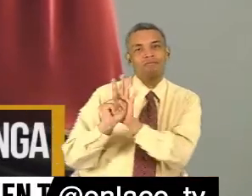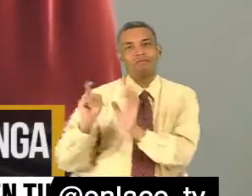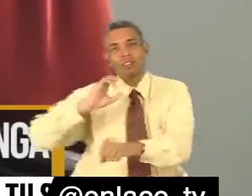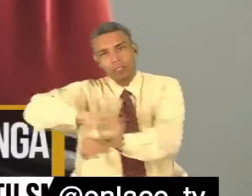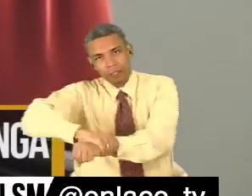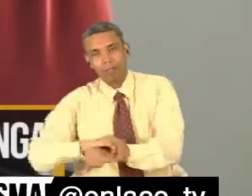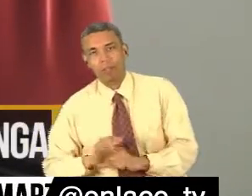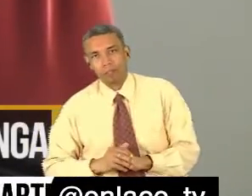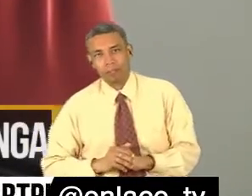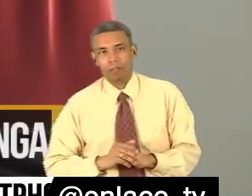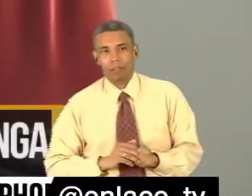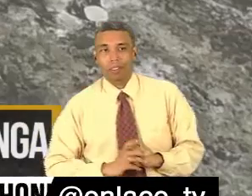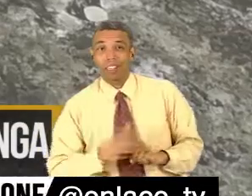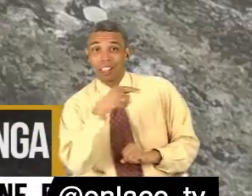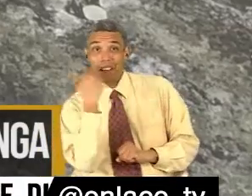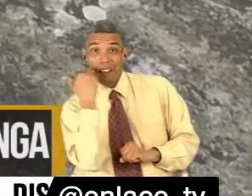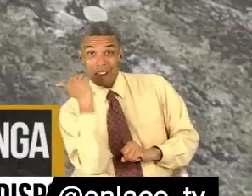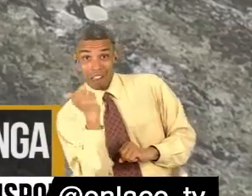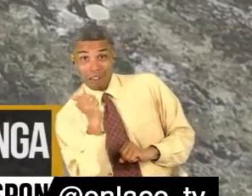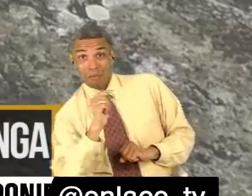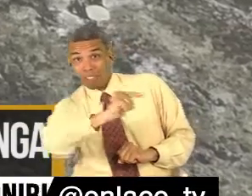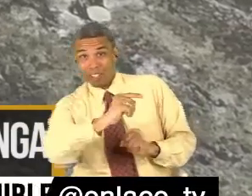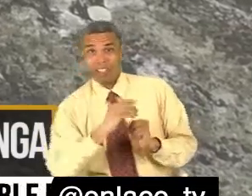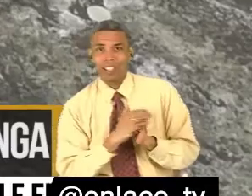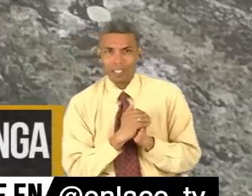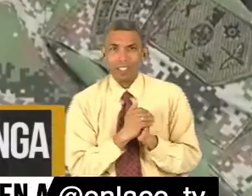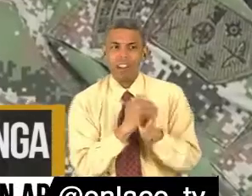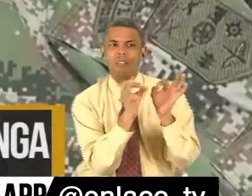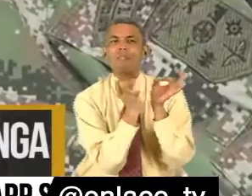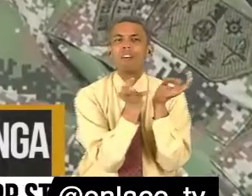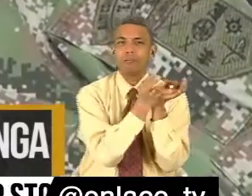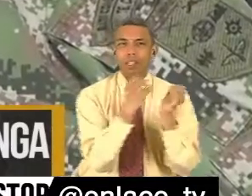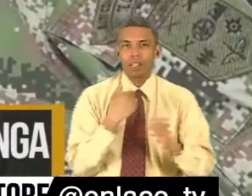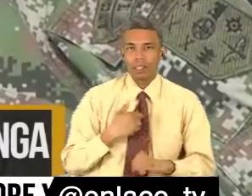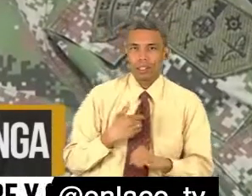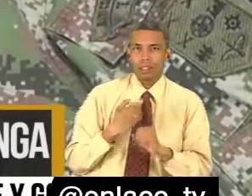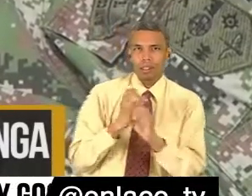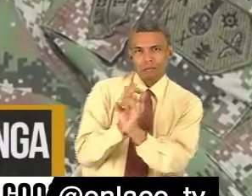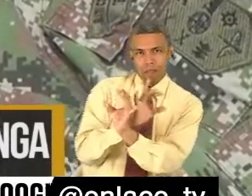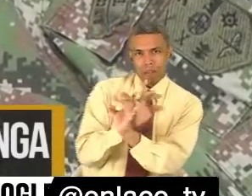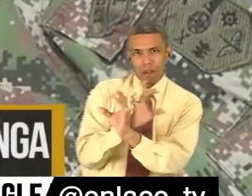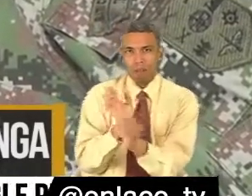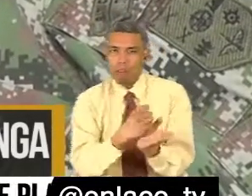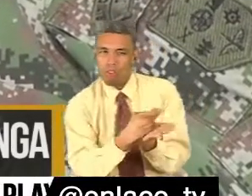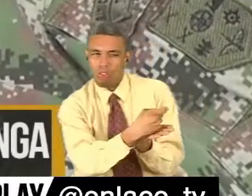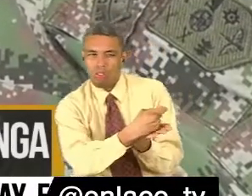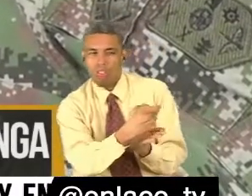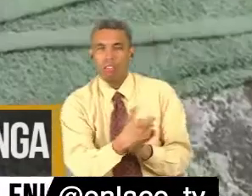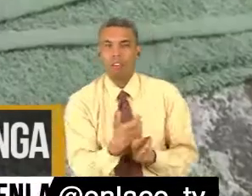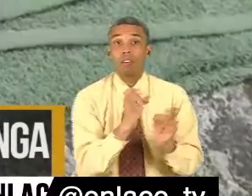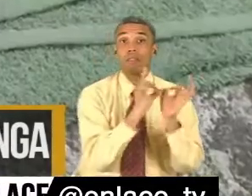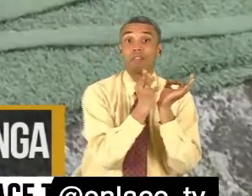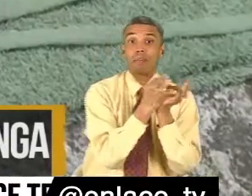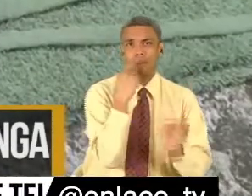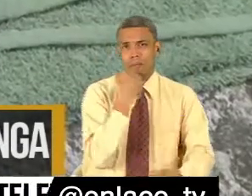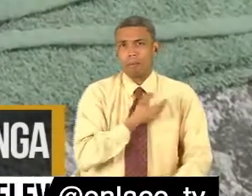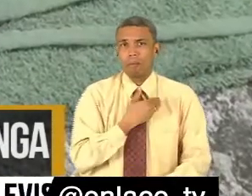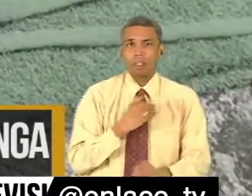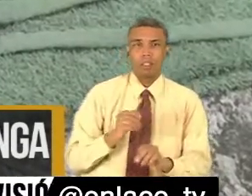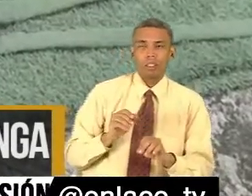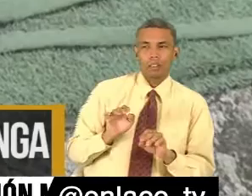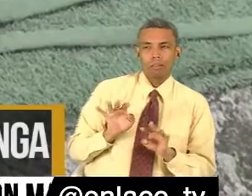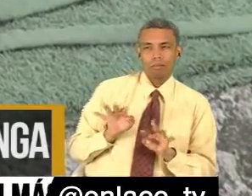de los familiares de una mujer que fue abordada por este sujeto en las redes sociales de Facebook. Se desplazó desde